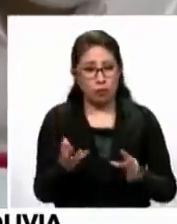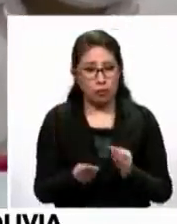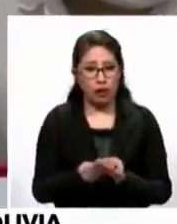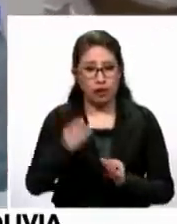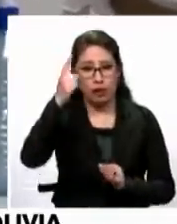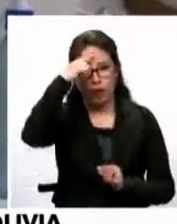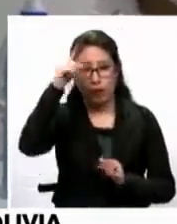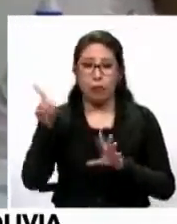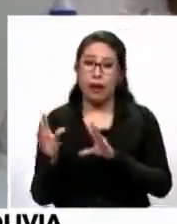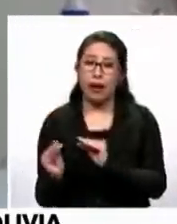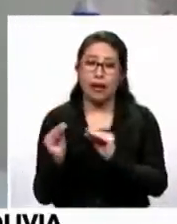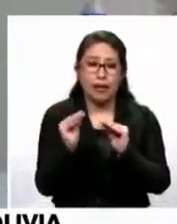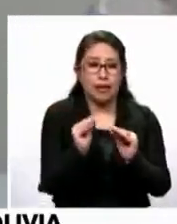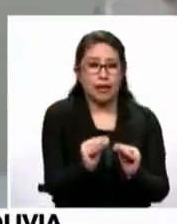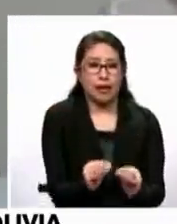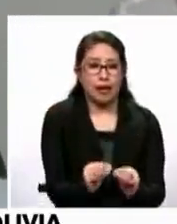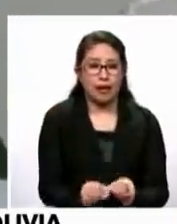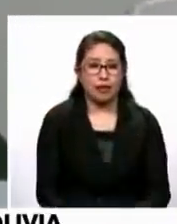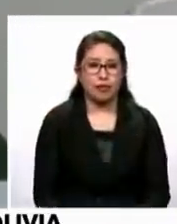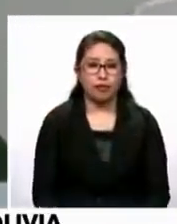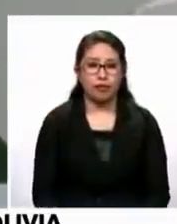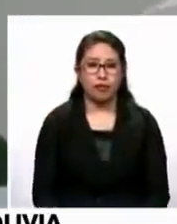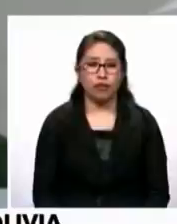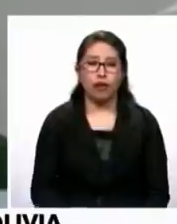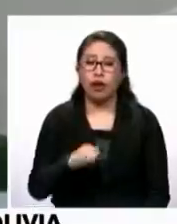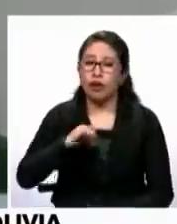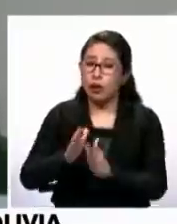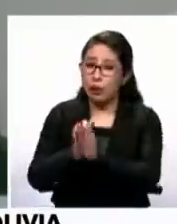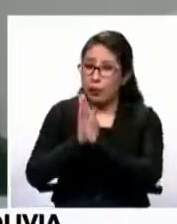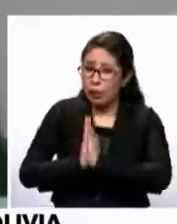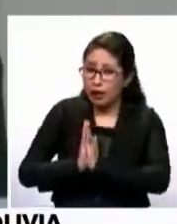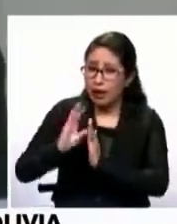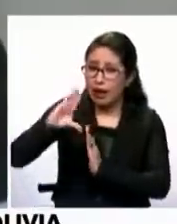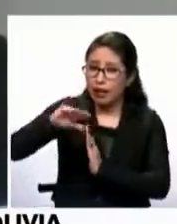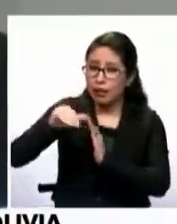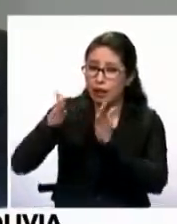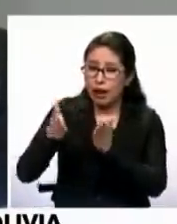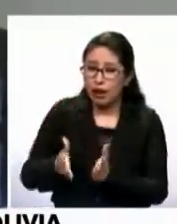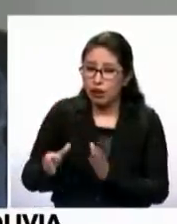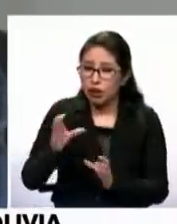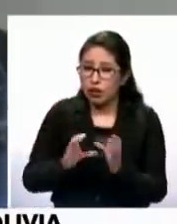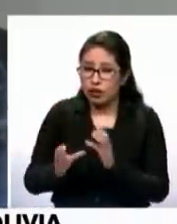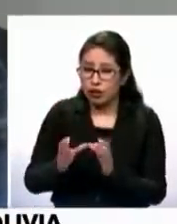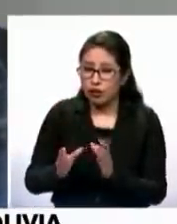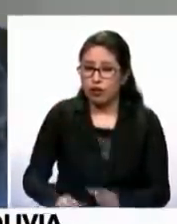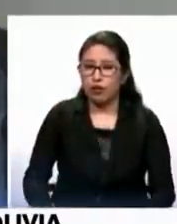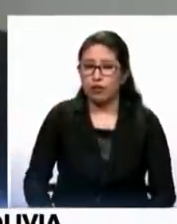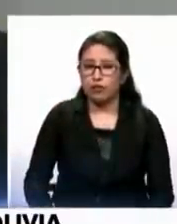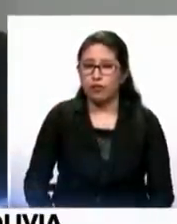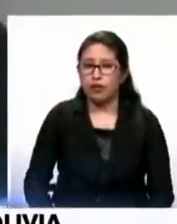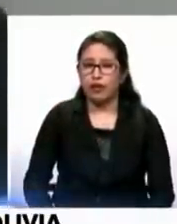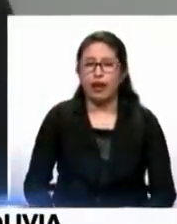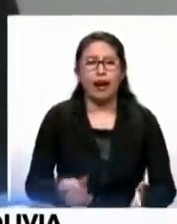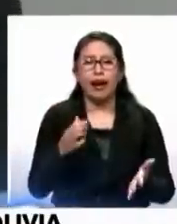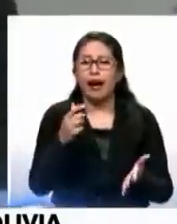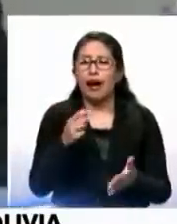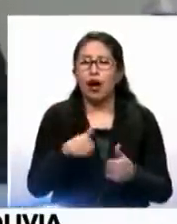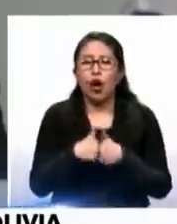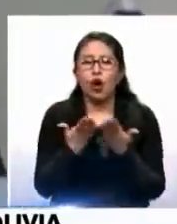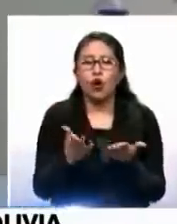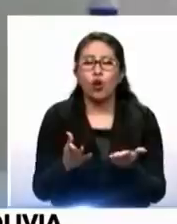Ginexpress y PCR, que le voy a pedir a nuestro embajador, que es experto en estos temas, que se les explique en qué consisten,